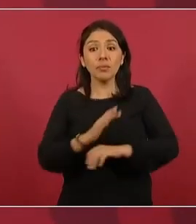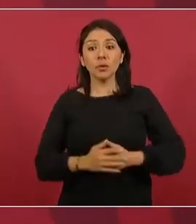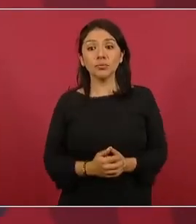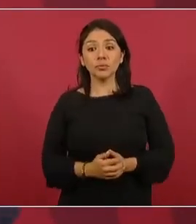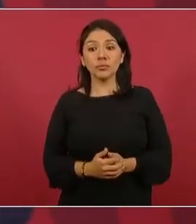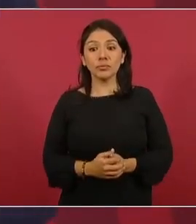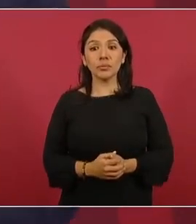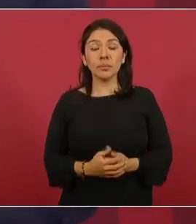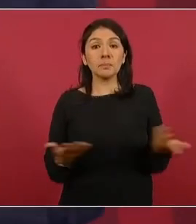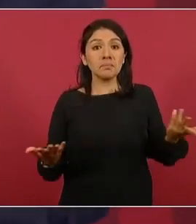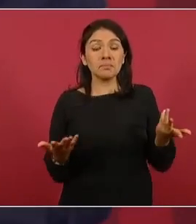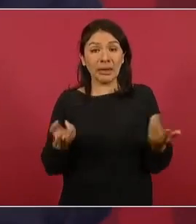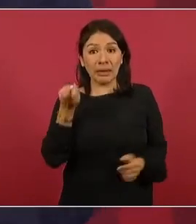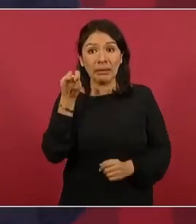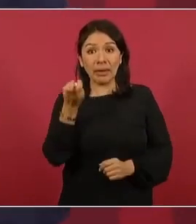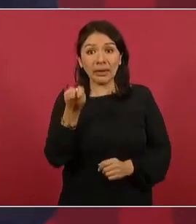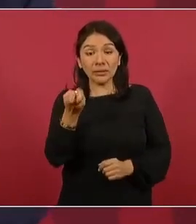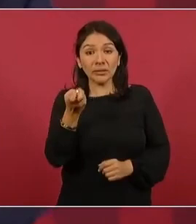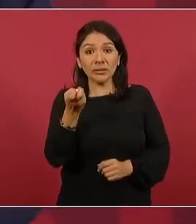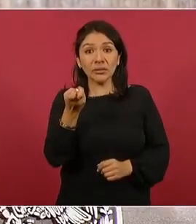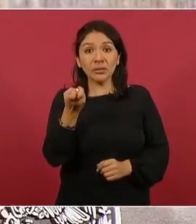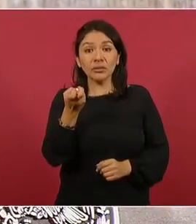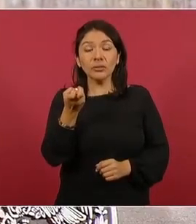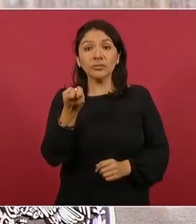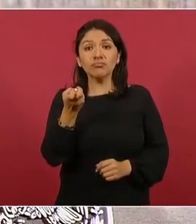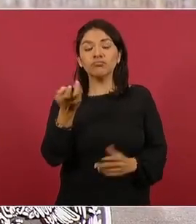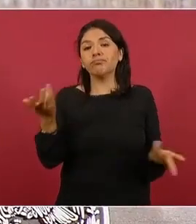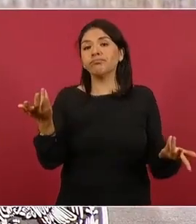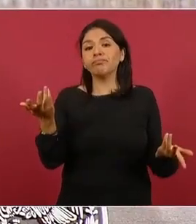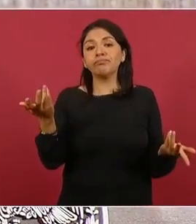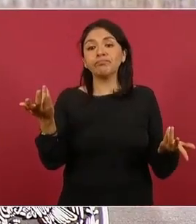Entonces, bueno, ya